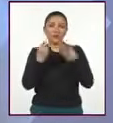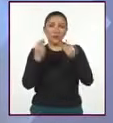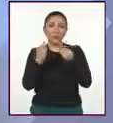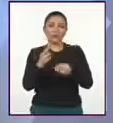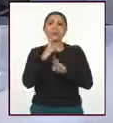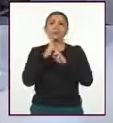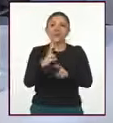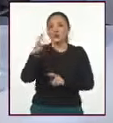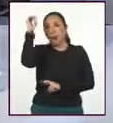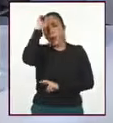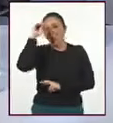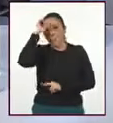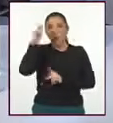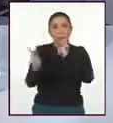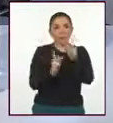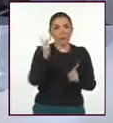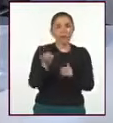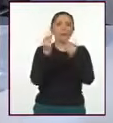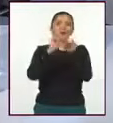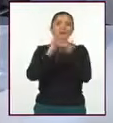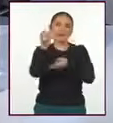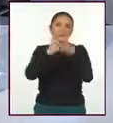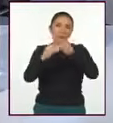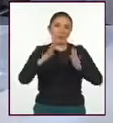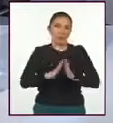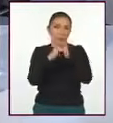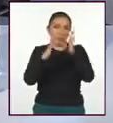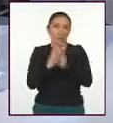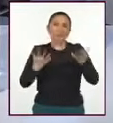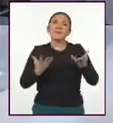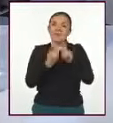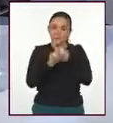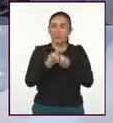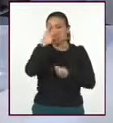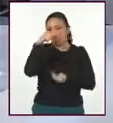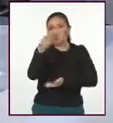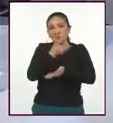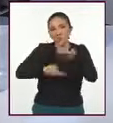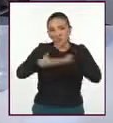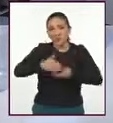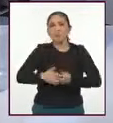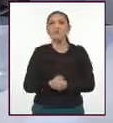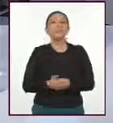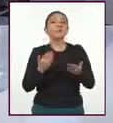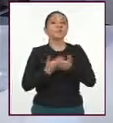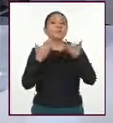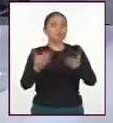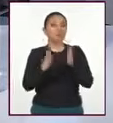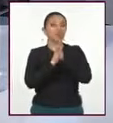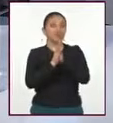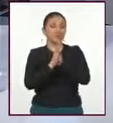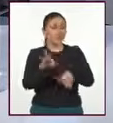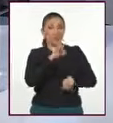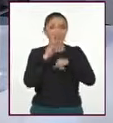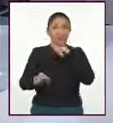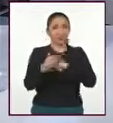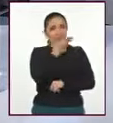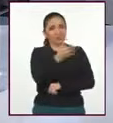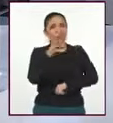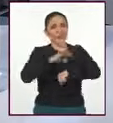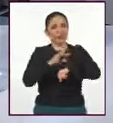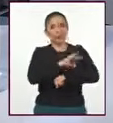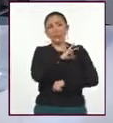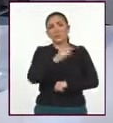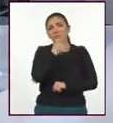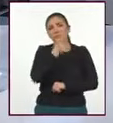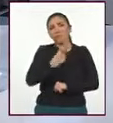estos comentarios. Gracias a todos por estar acá con nosotros compartiendo. Y ahora quisiera que para finalizar, usted, doctor, nos